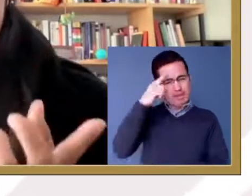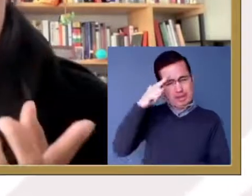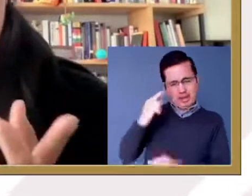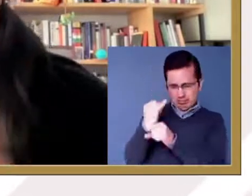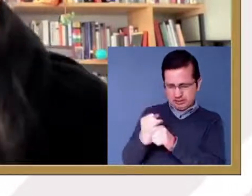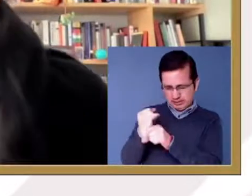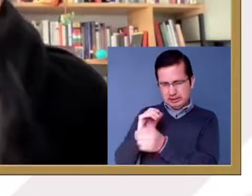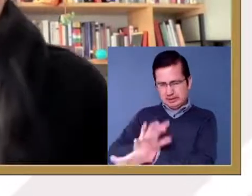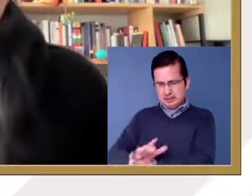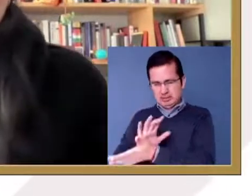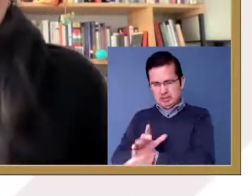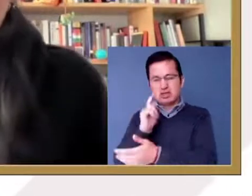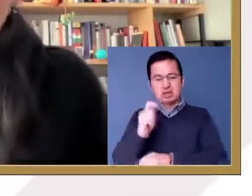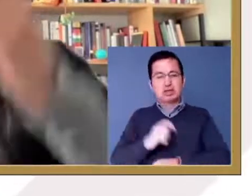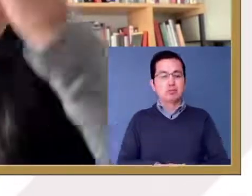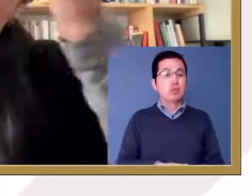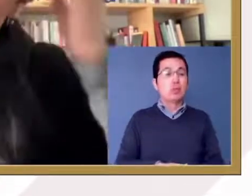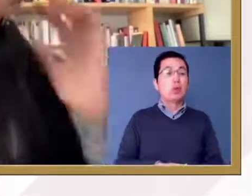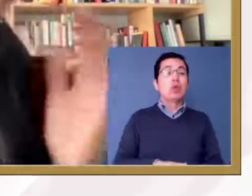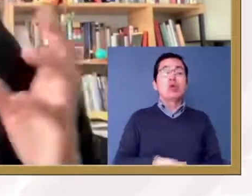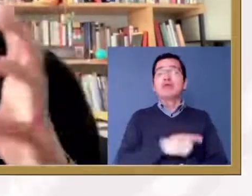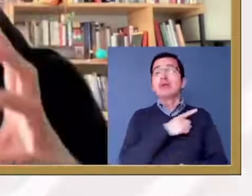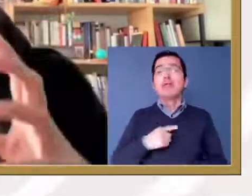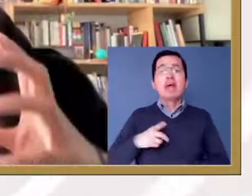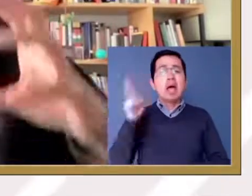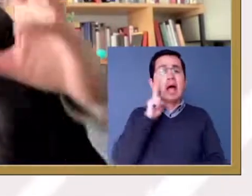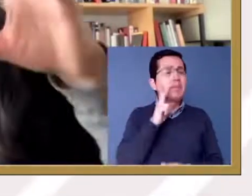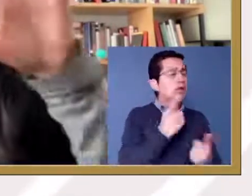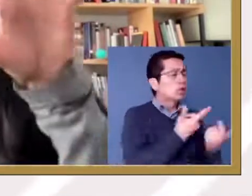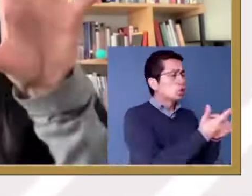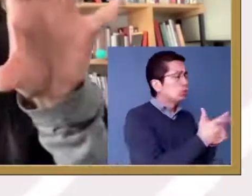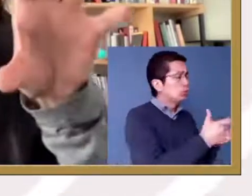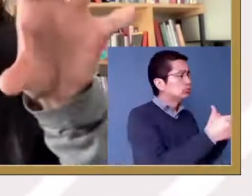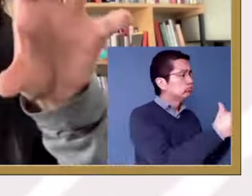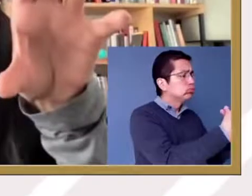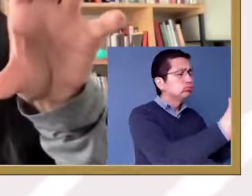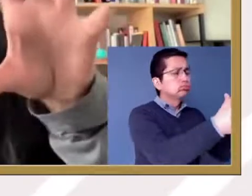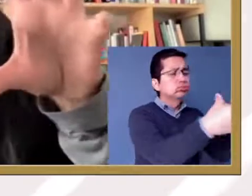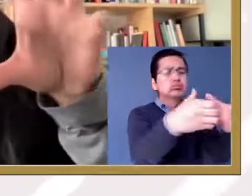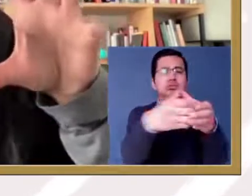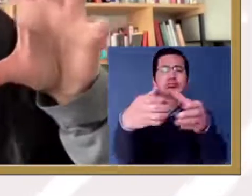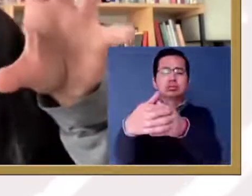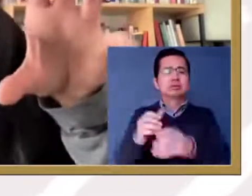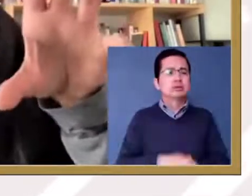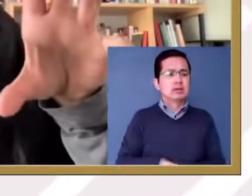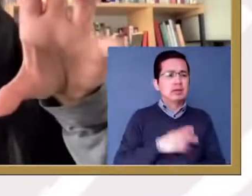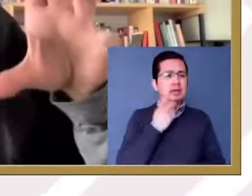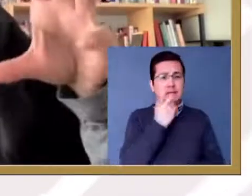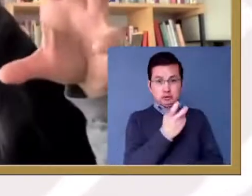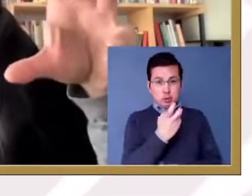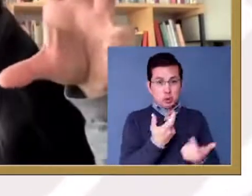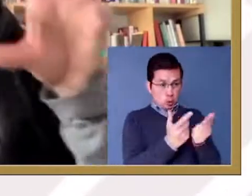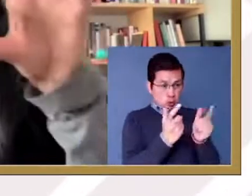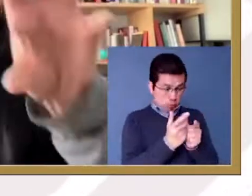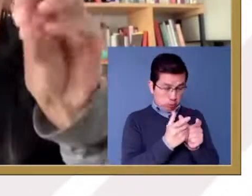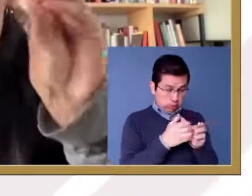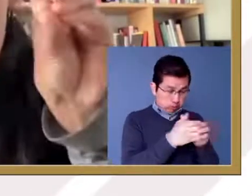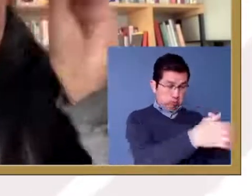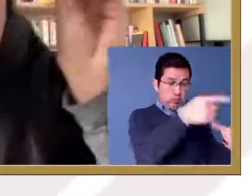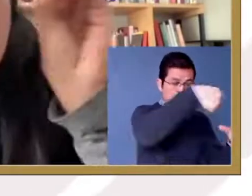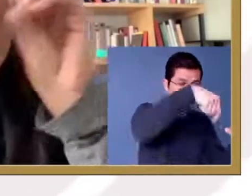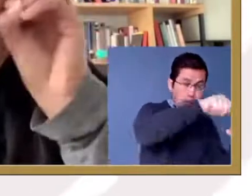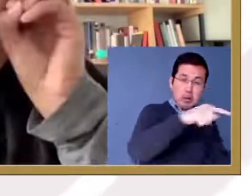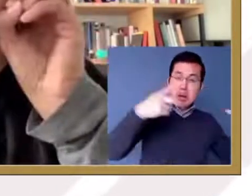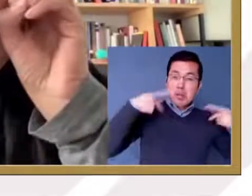entre grupos, ¿no? Entonces, entre menos personas de un grupo tienes en determinada población, es más probable que ese grupo